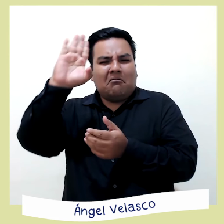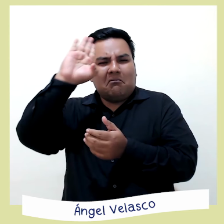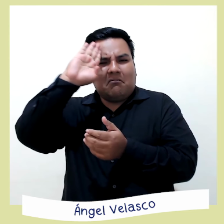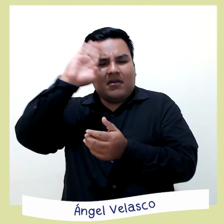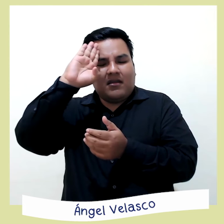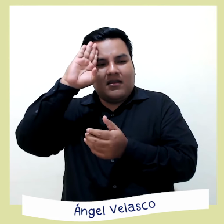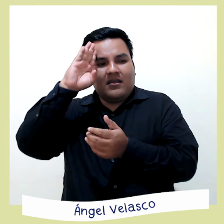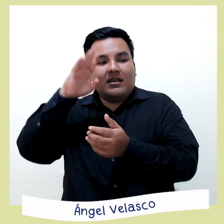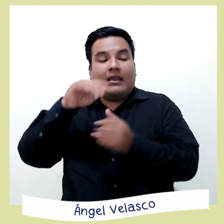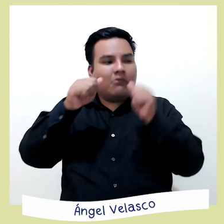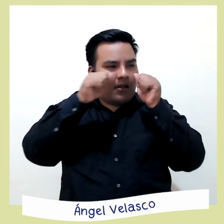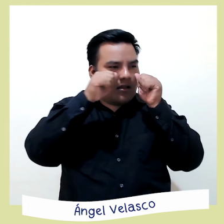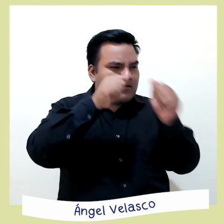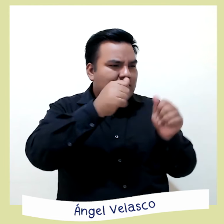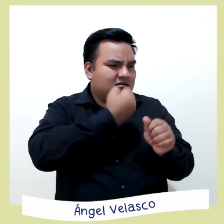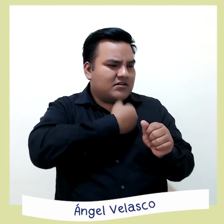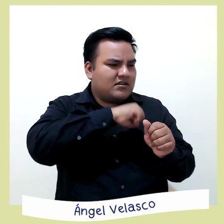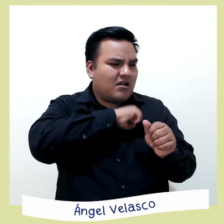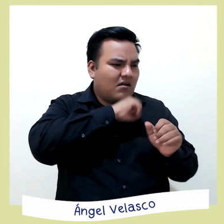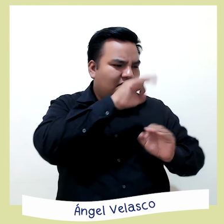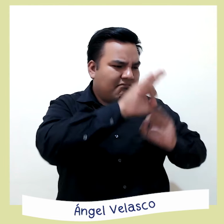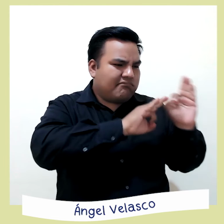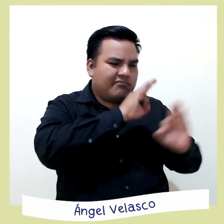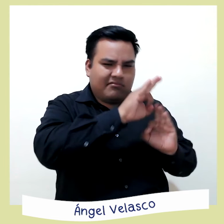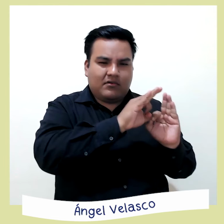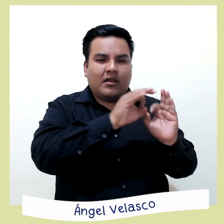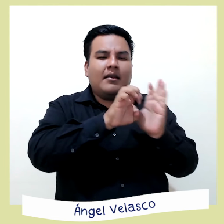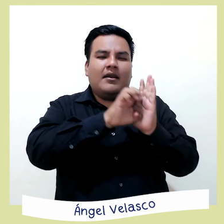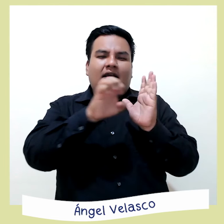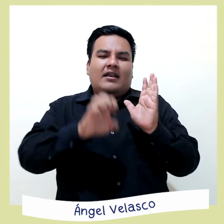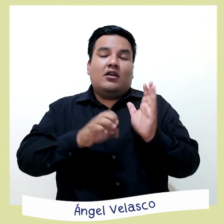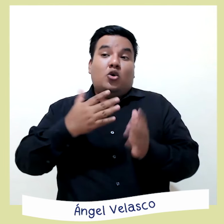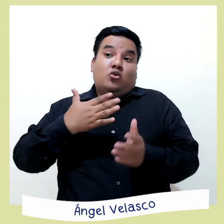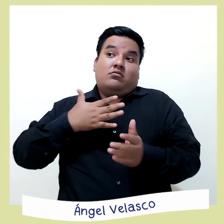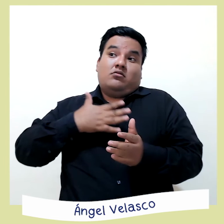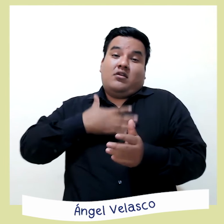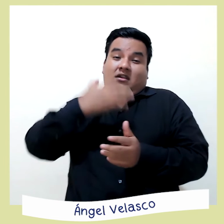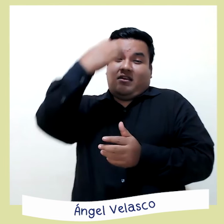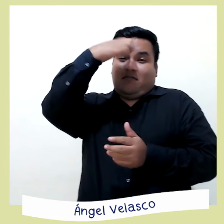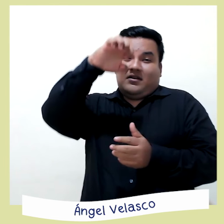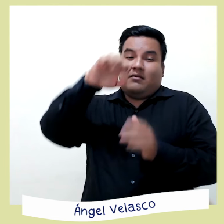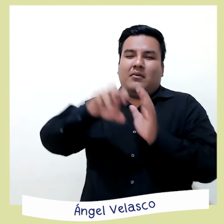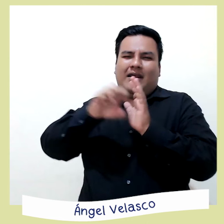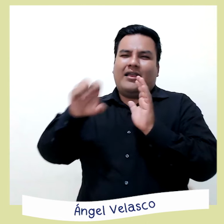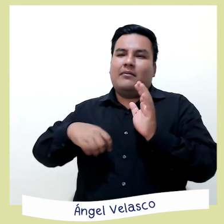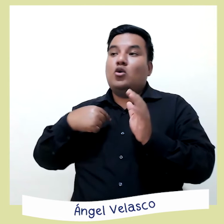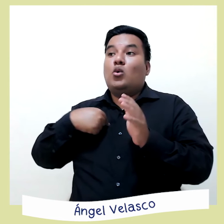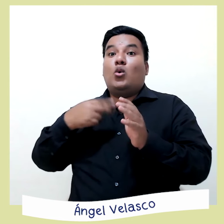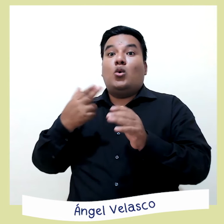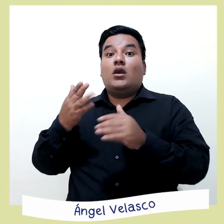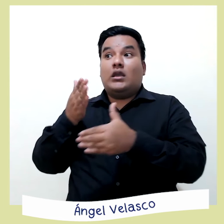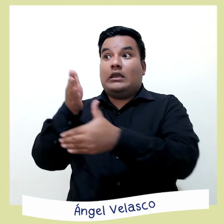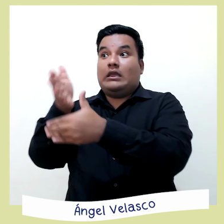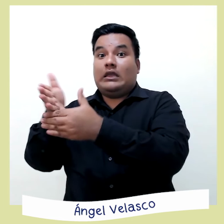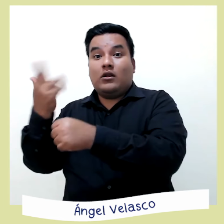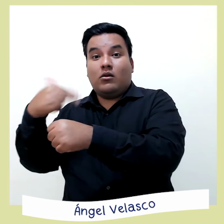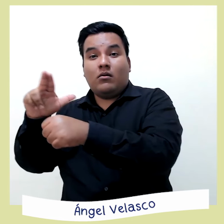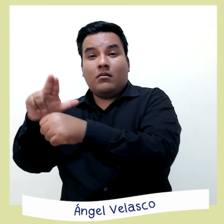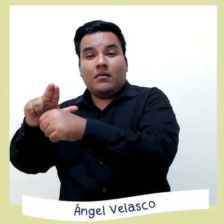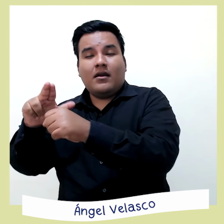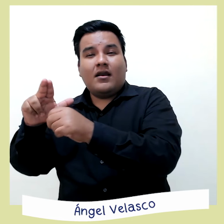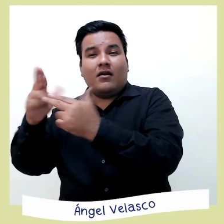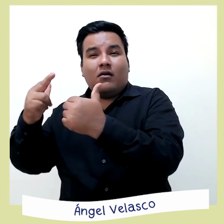de subordinación de los valores judio-cristianos sobre las personas que nos dan atención